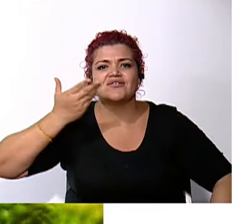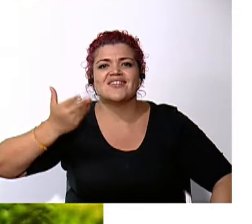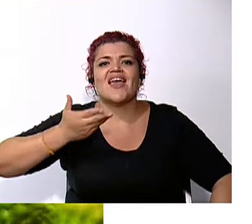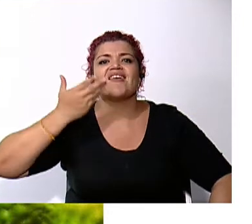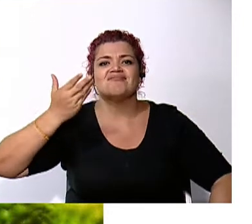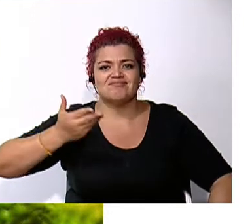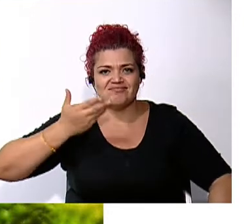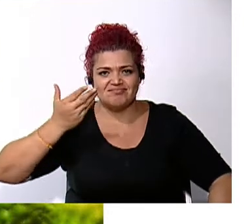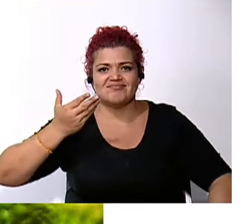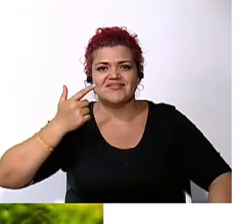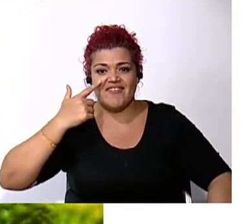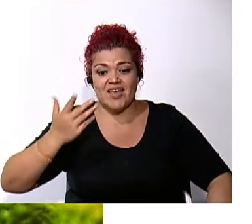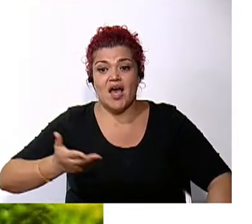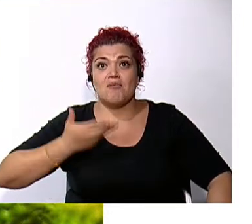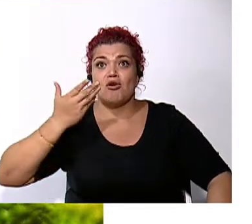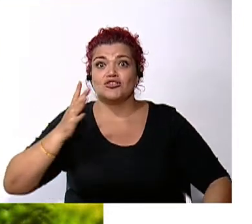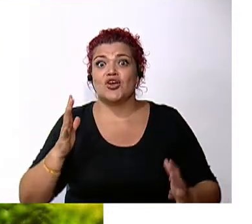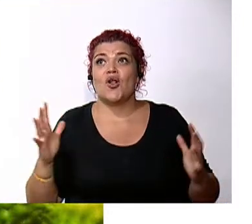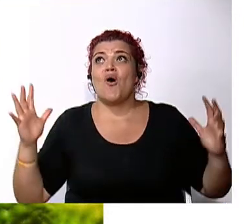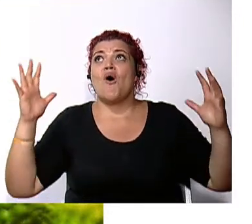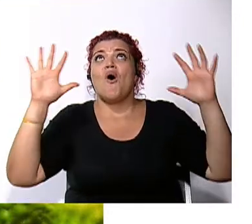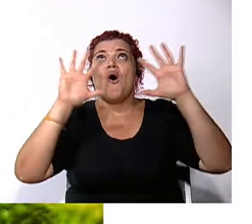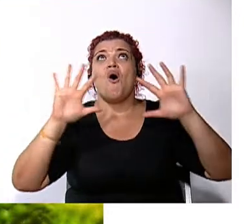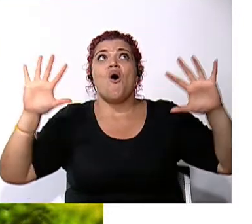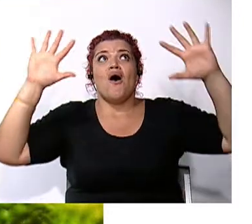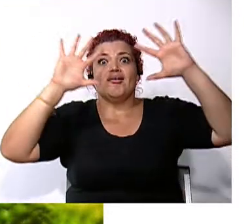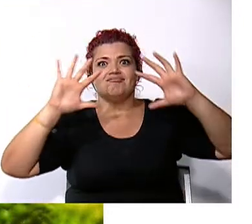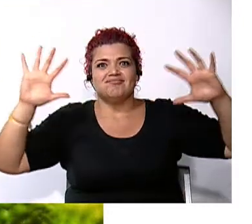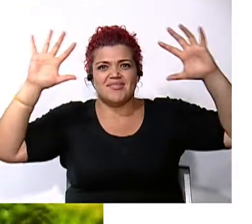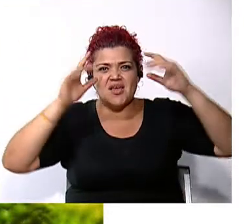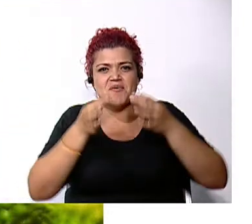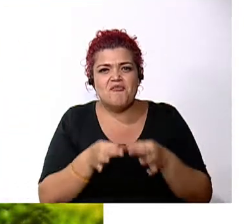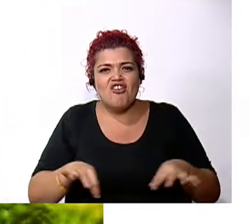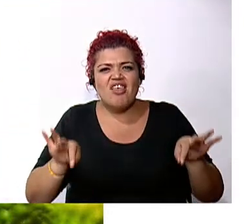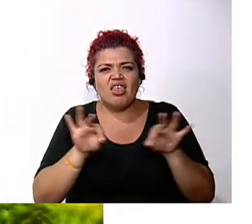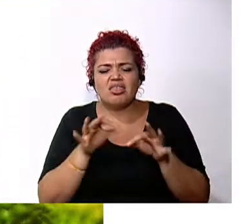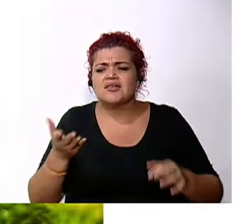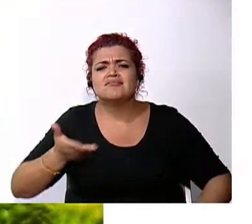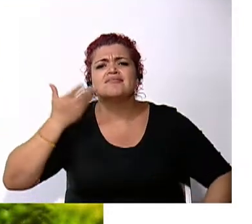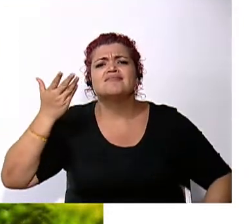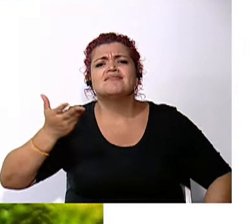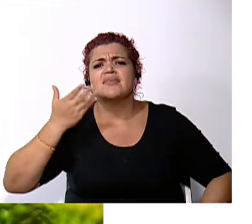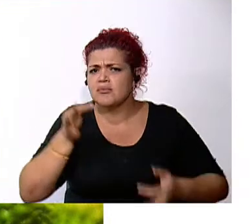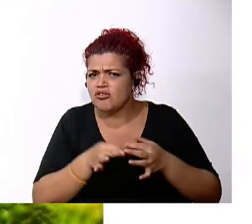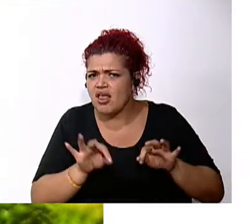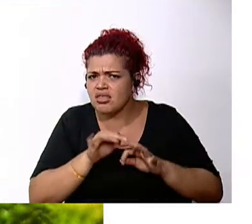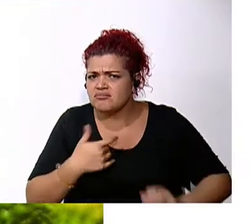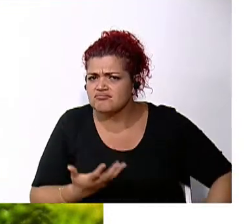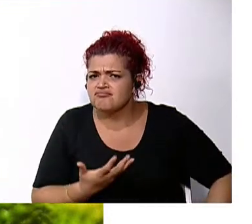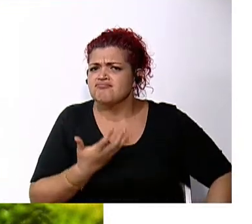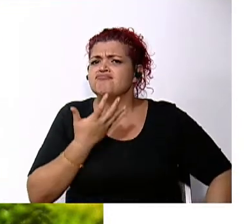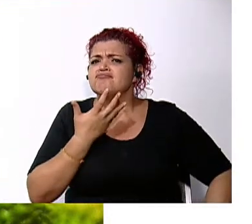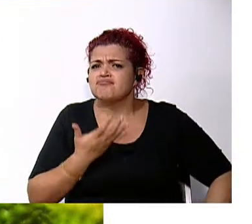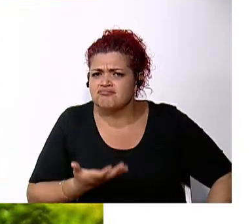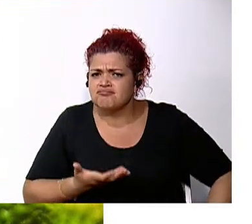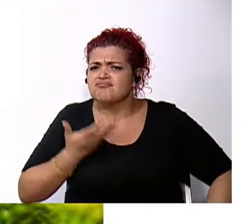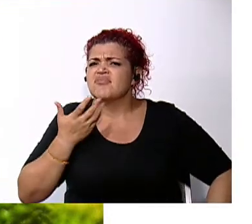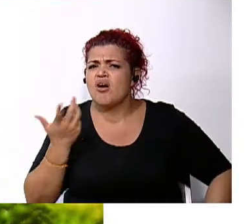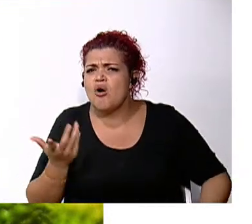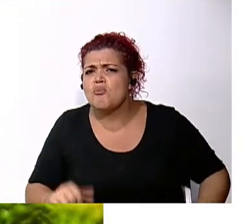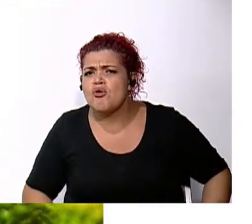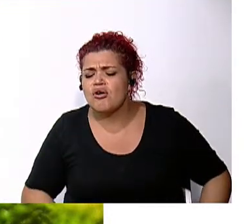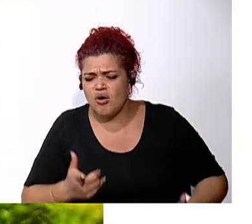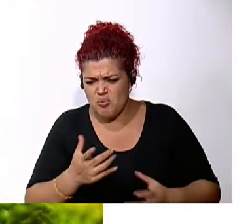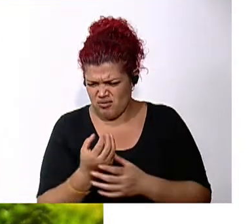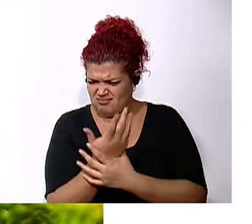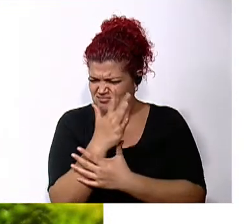en la atmósfera? ¿Será importante este gas para todos los seres vivos? ¿Por qué las plantas como pulmones